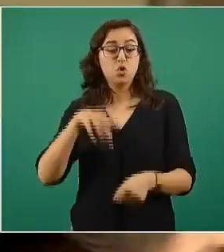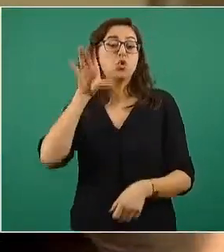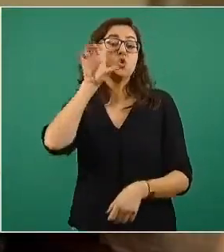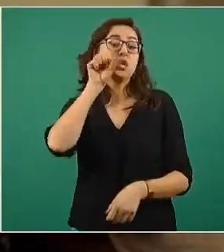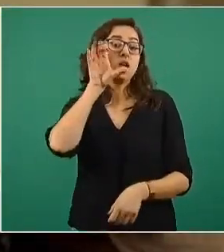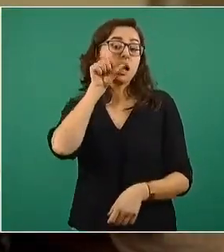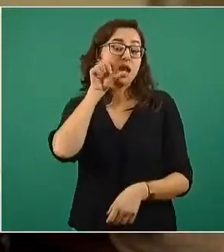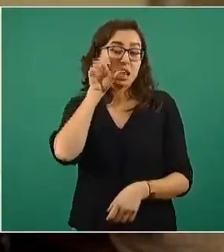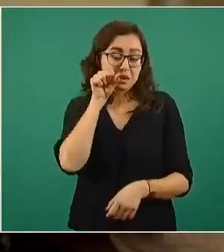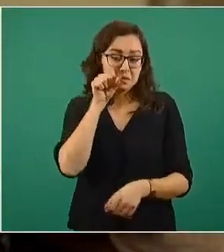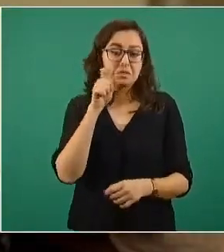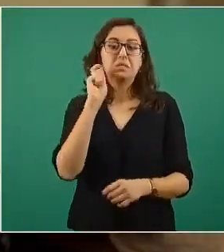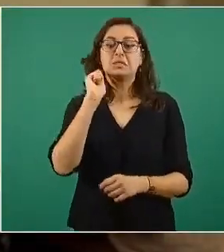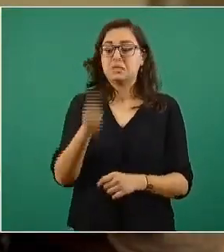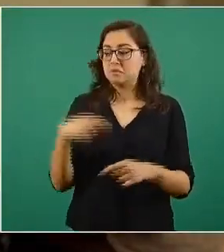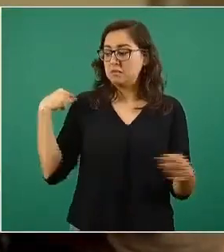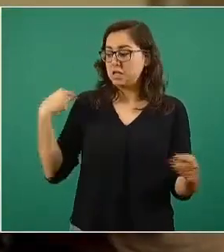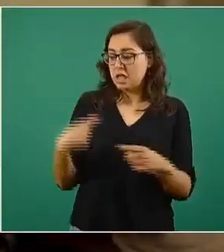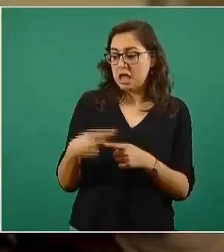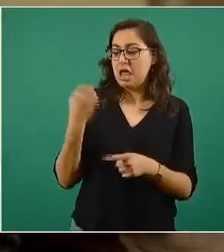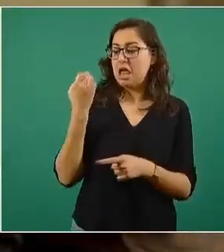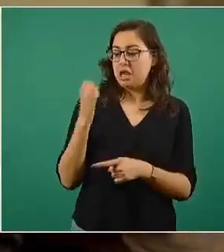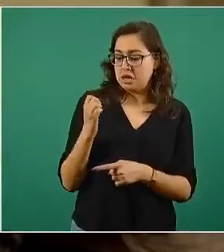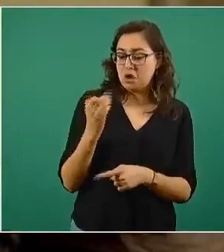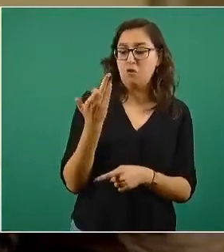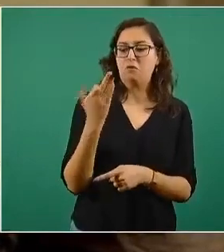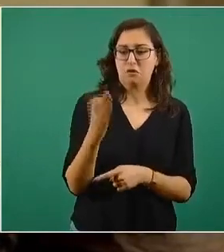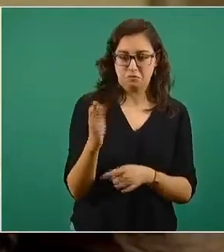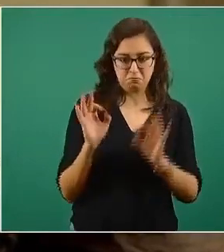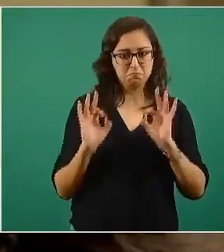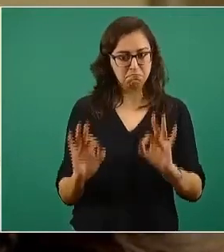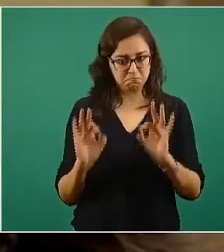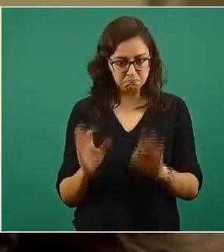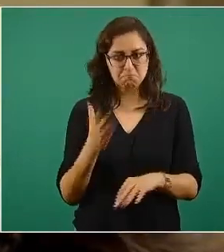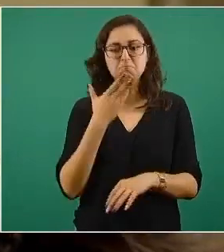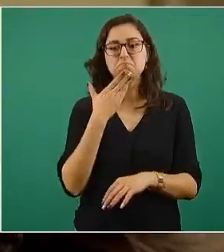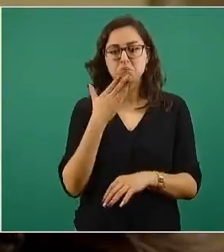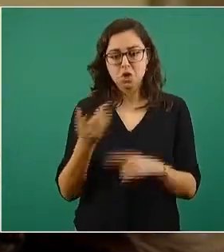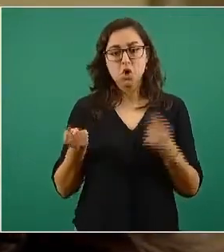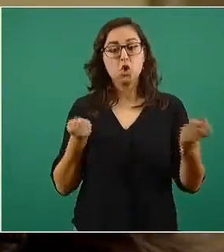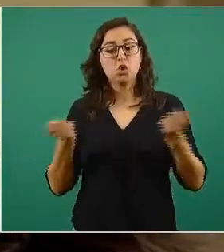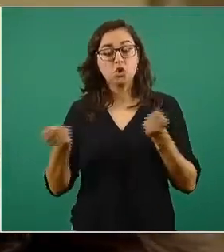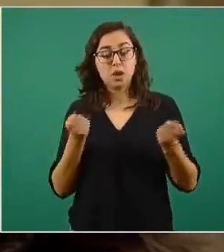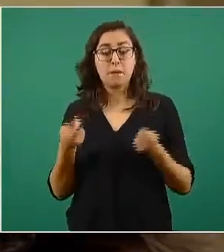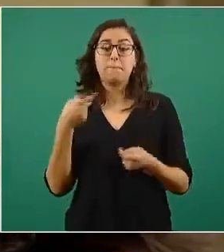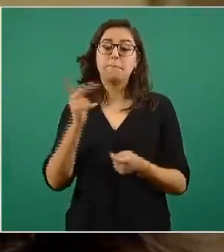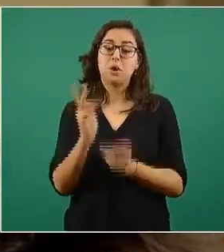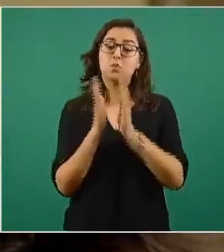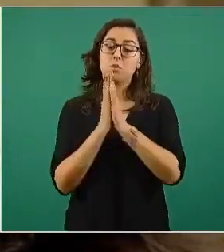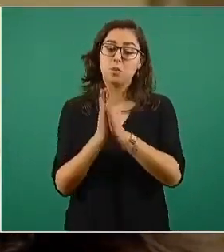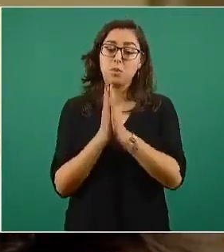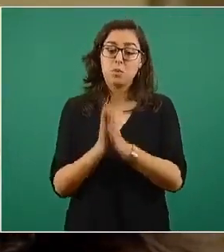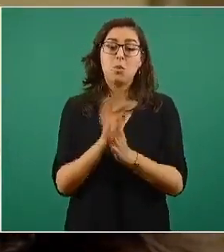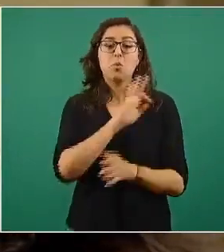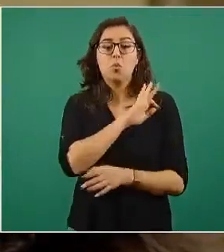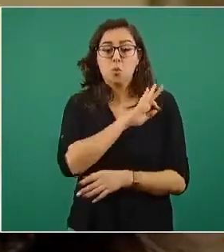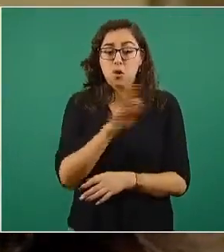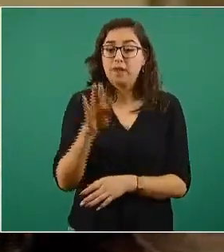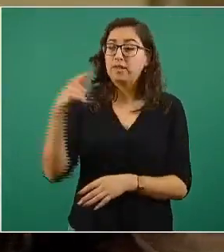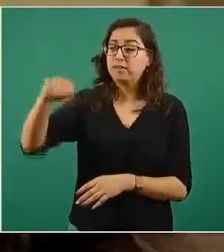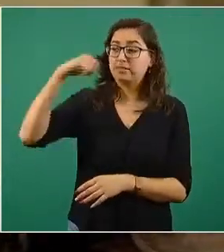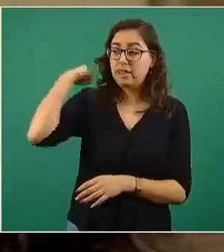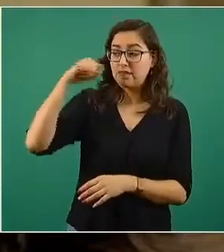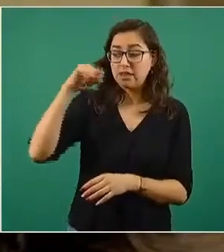del año para poder mantenernos en un descenso. Sin embargo, nos gustaría que diera un llamado a la sociedad de Tabasco y bueno, de